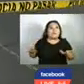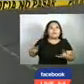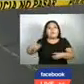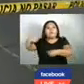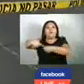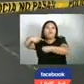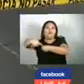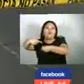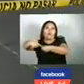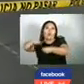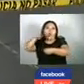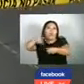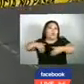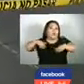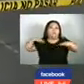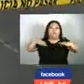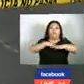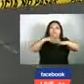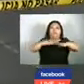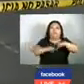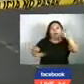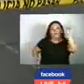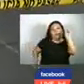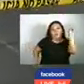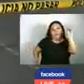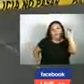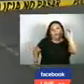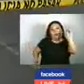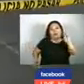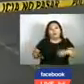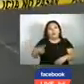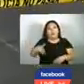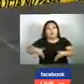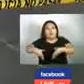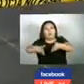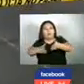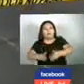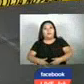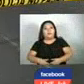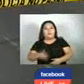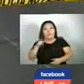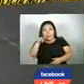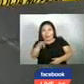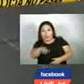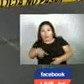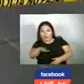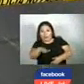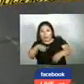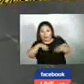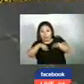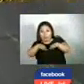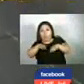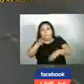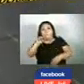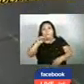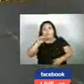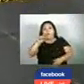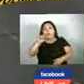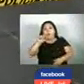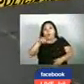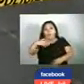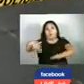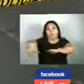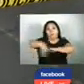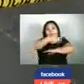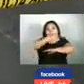gasolineras y esta es una calle de San Salvador, específicamente la del calle que Está en la zona de la calle Modelo y la intersección con la